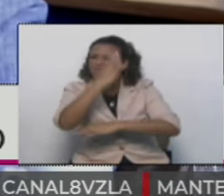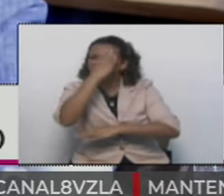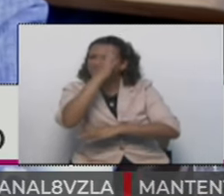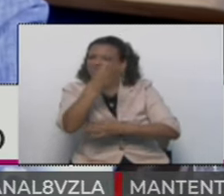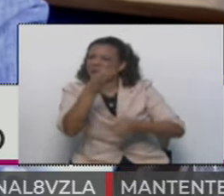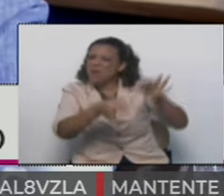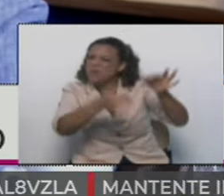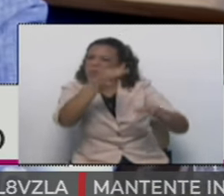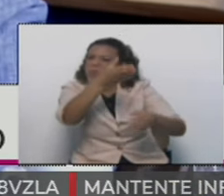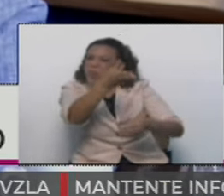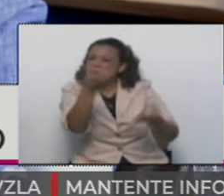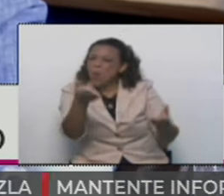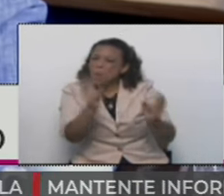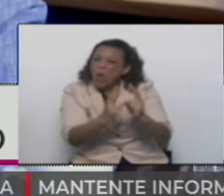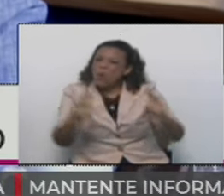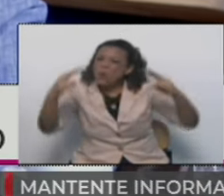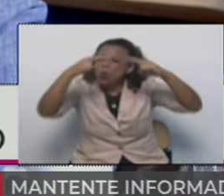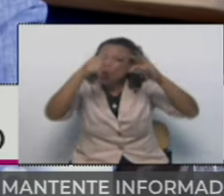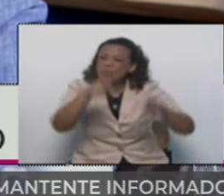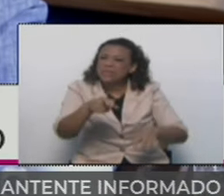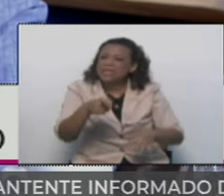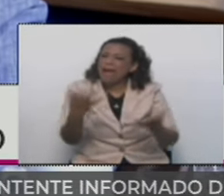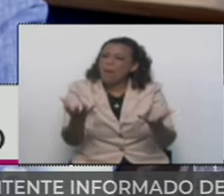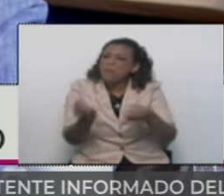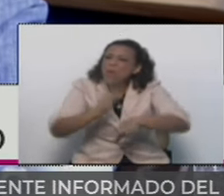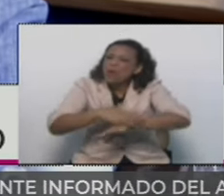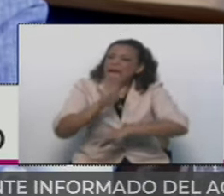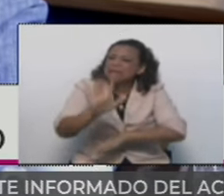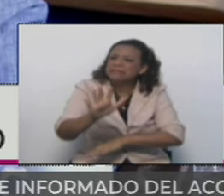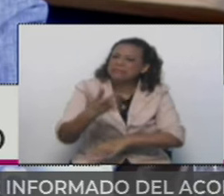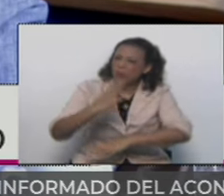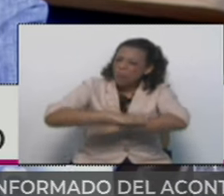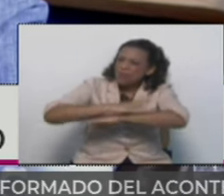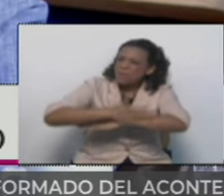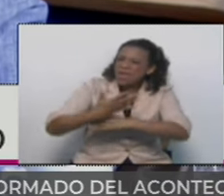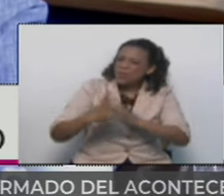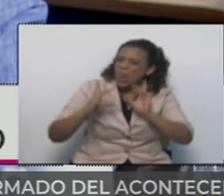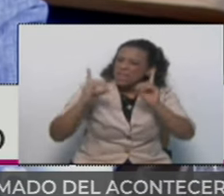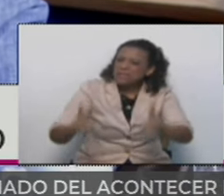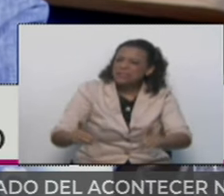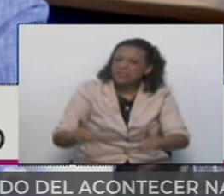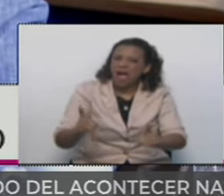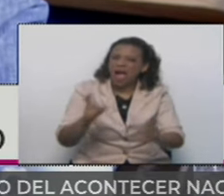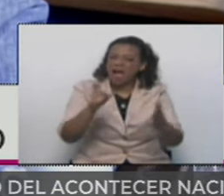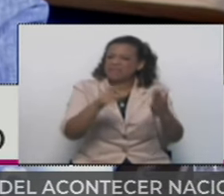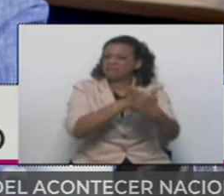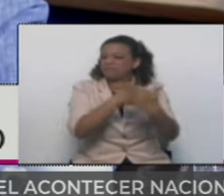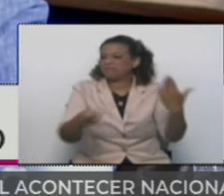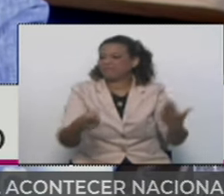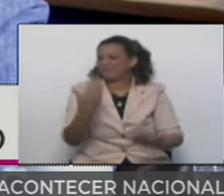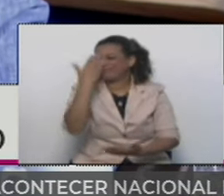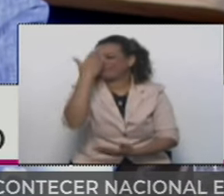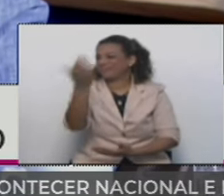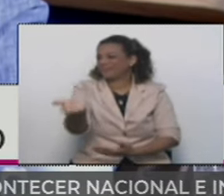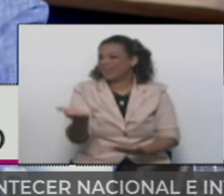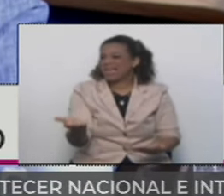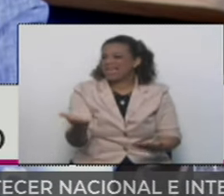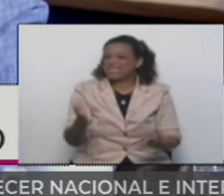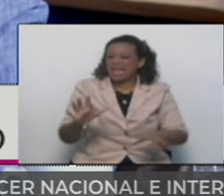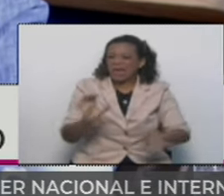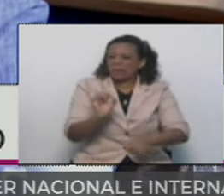porque las instancias de decisión de Naciones Unidas están vetadas, están